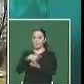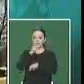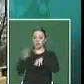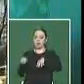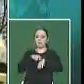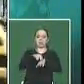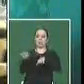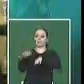pasajero. La Secretaría Movilidad de Medellín